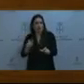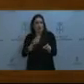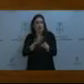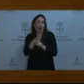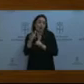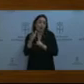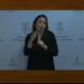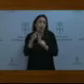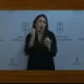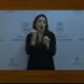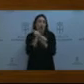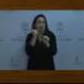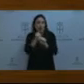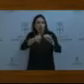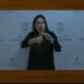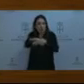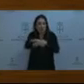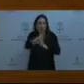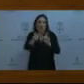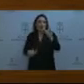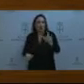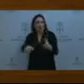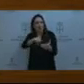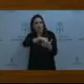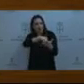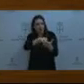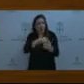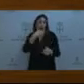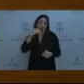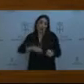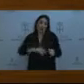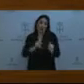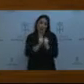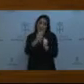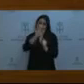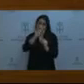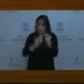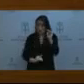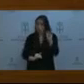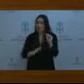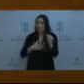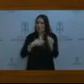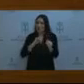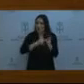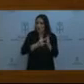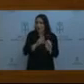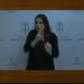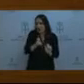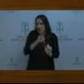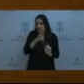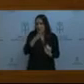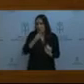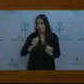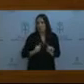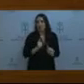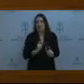colectivos desfavorecidos, de jóvenes menores de 25 años que dieron en estos planes una oportunidad para poder empezar